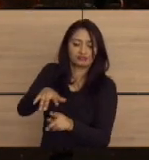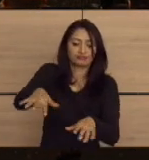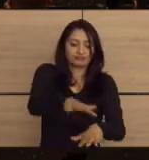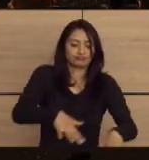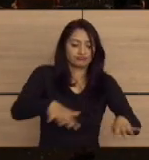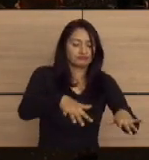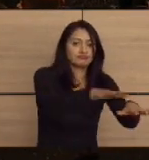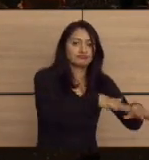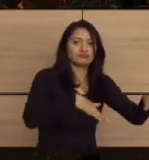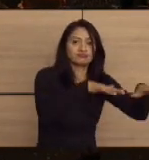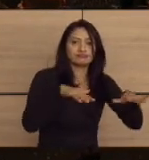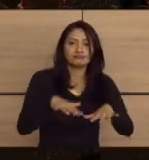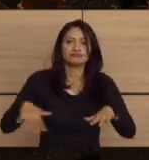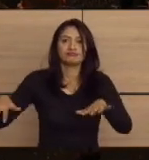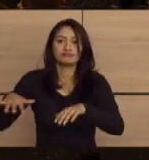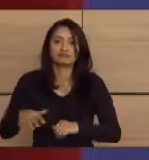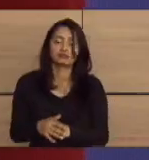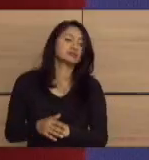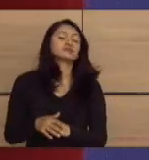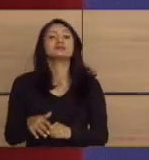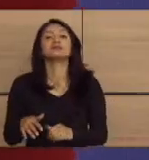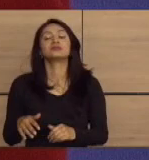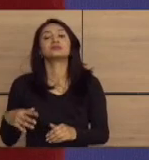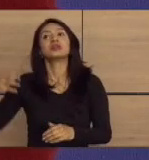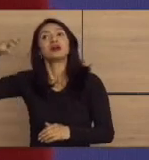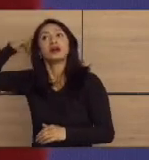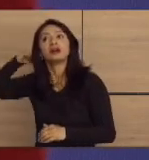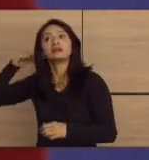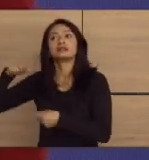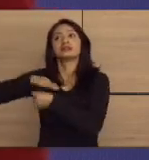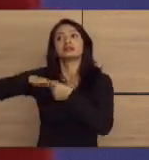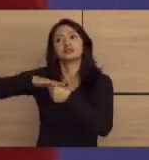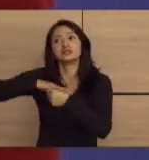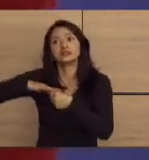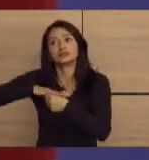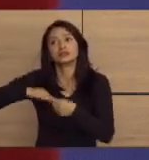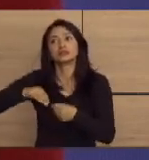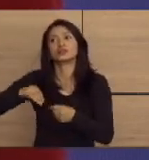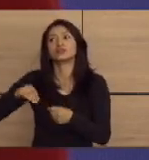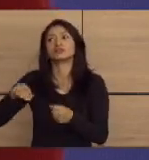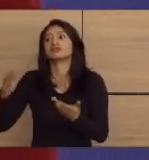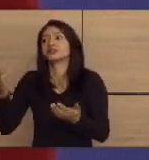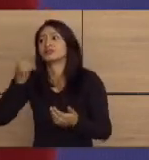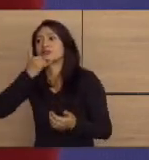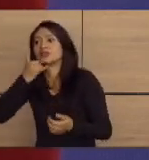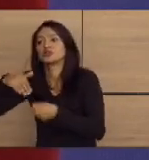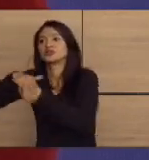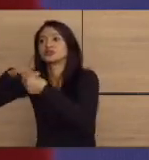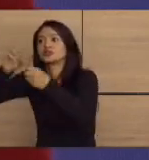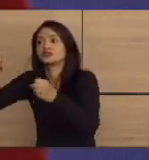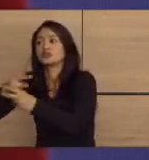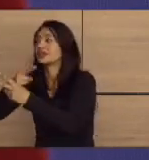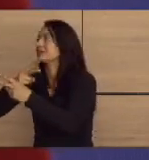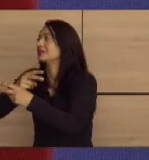poblaciones, de creer y hacer mitos del pasado, de naturalizar que somos violentos, o naturalizar que los unos